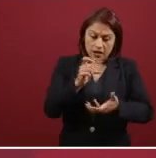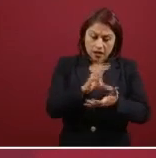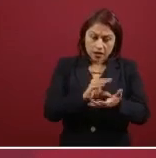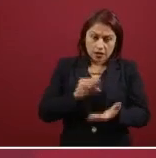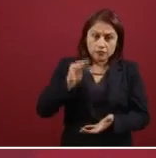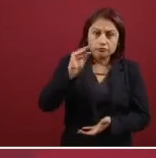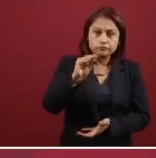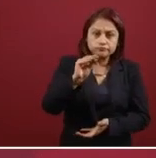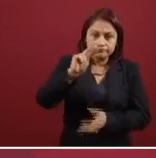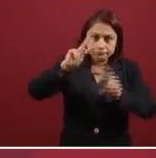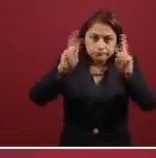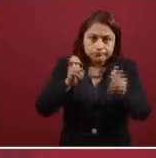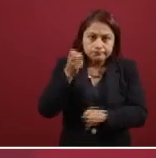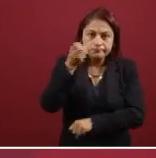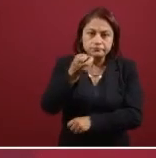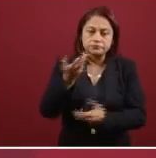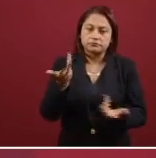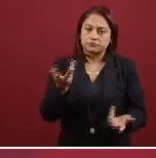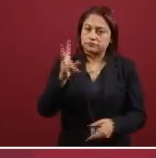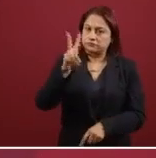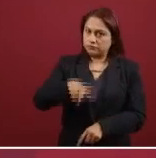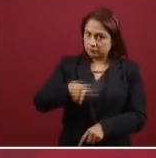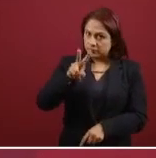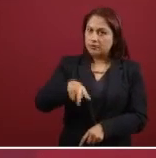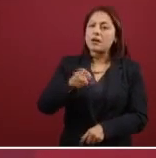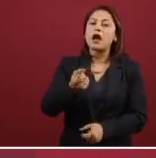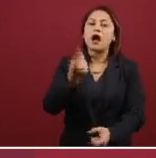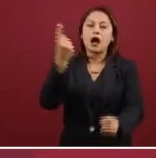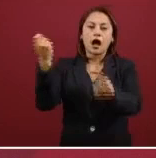Y de verdad se hacían cirugía plástica